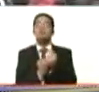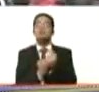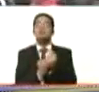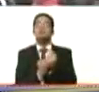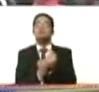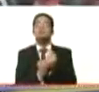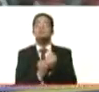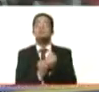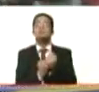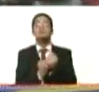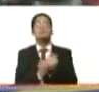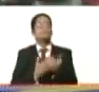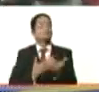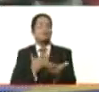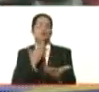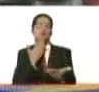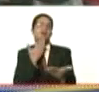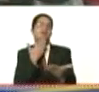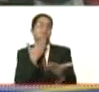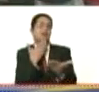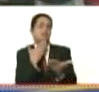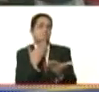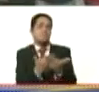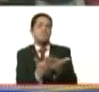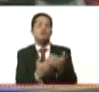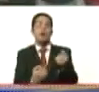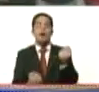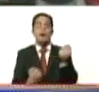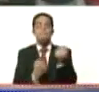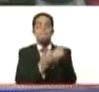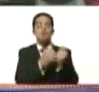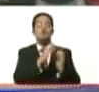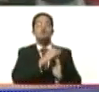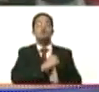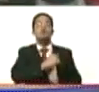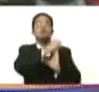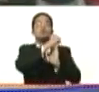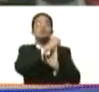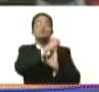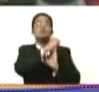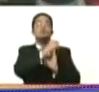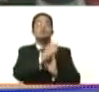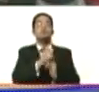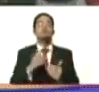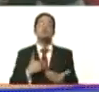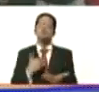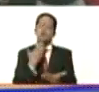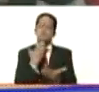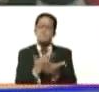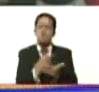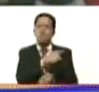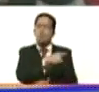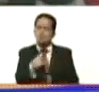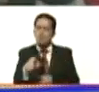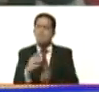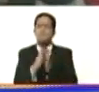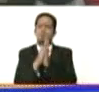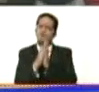pido el apoyo de todo el equipo, de los líderes, las lideresas. Pido la opinión crítica del pueblo.